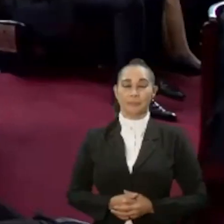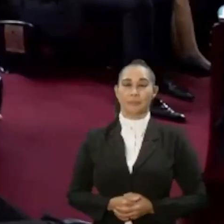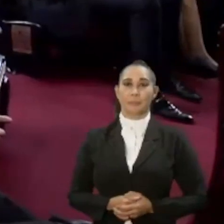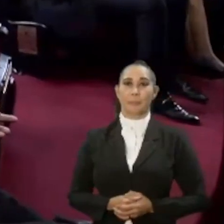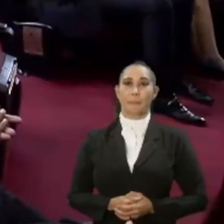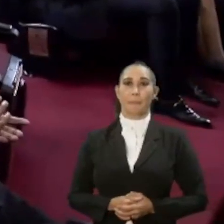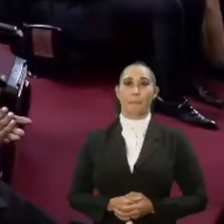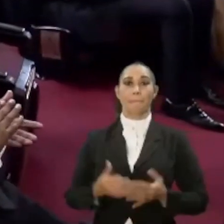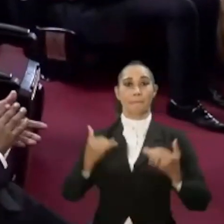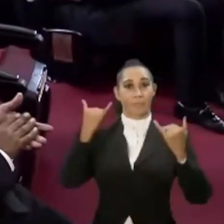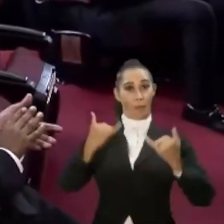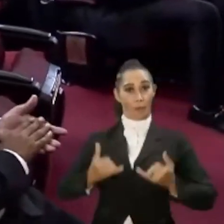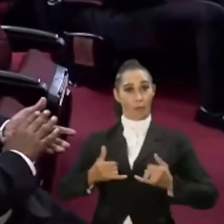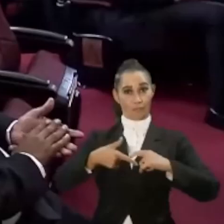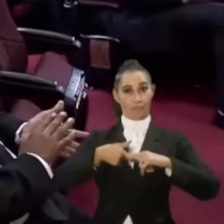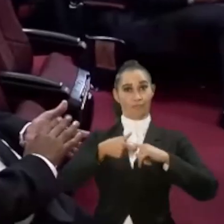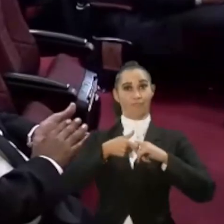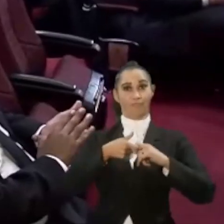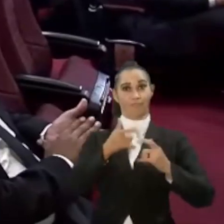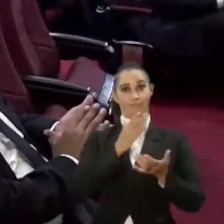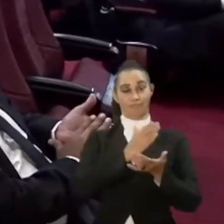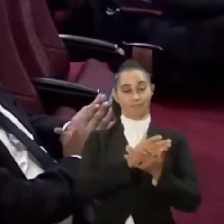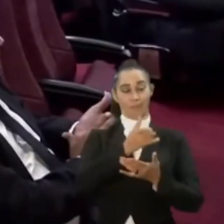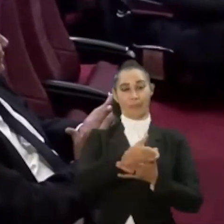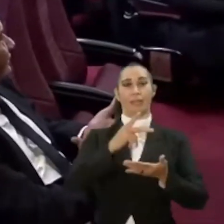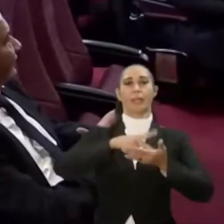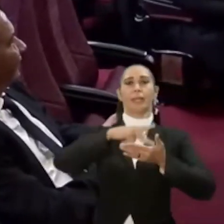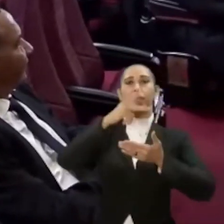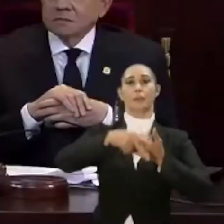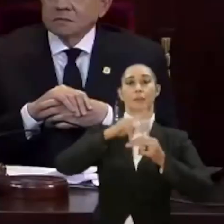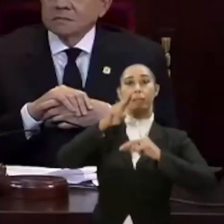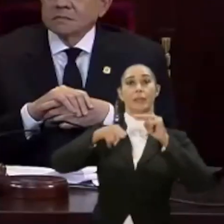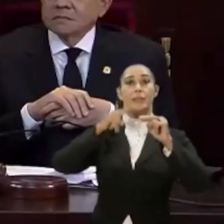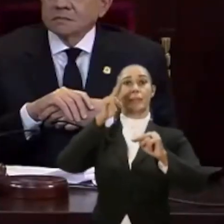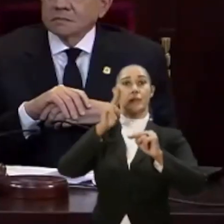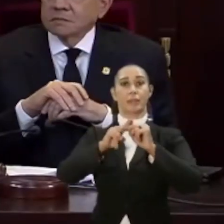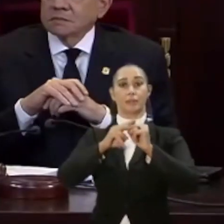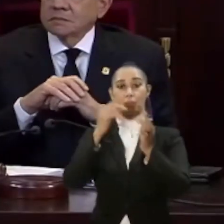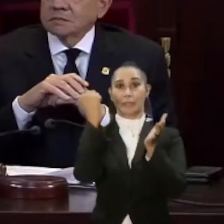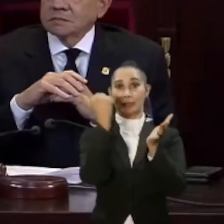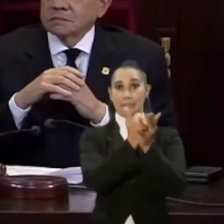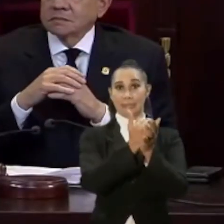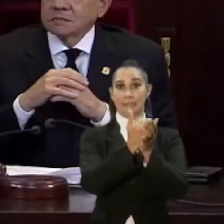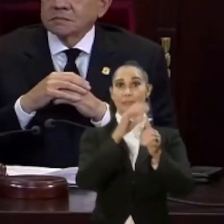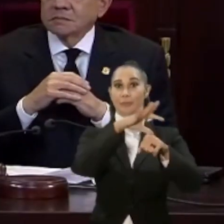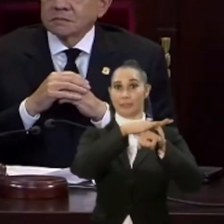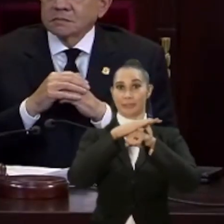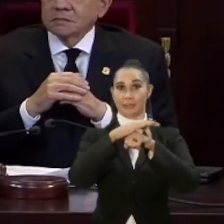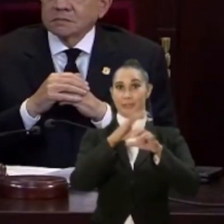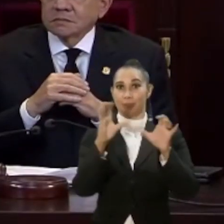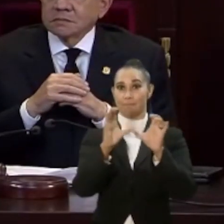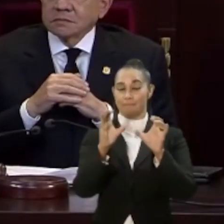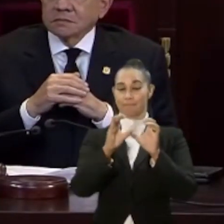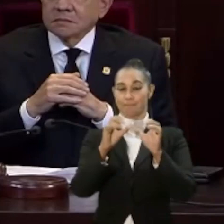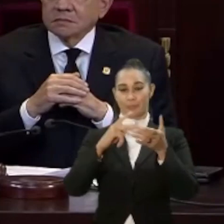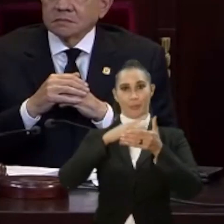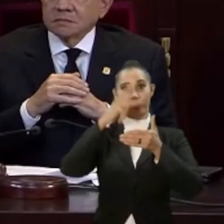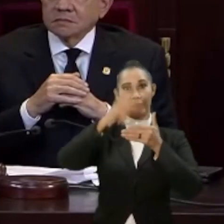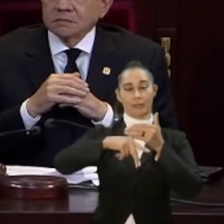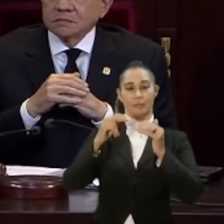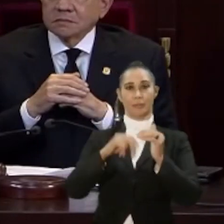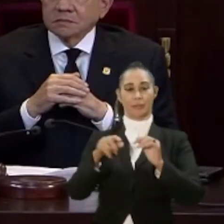Ahora me quiero detener en el Programa Nacional de Titulación. Con este plan realizamos